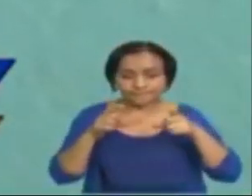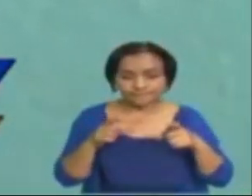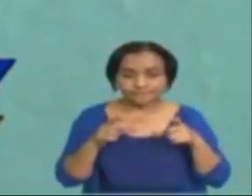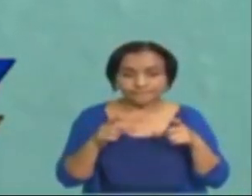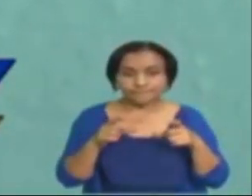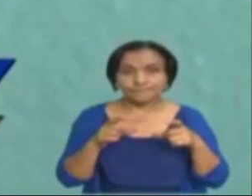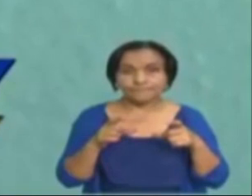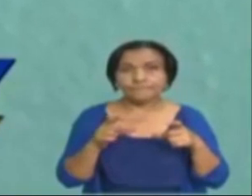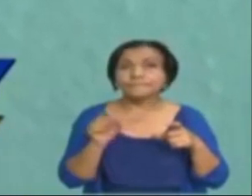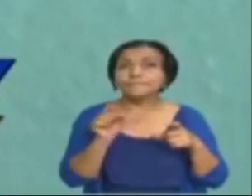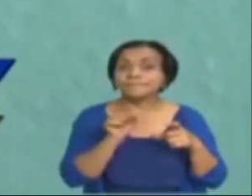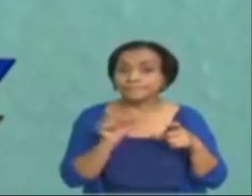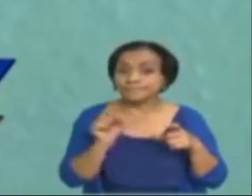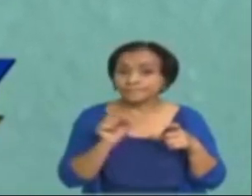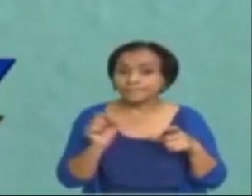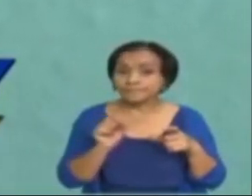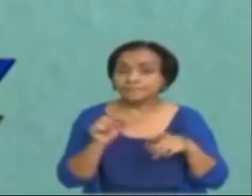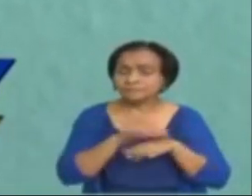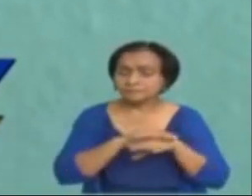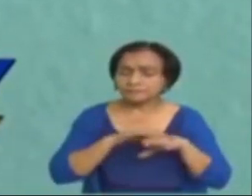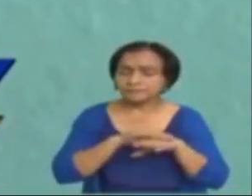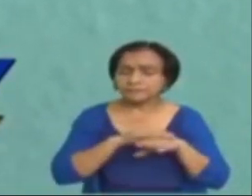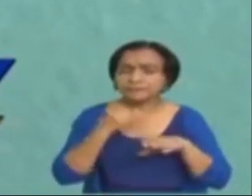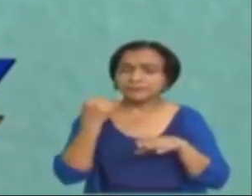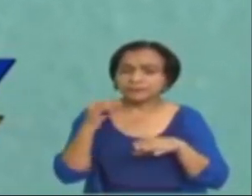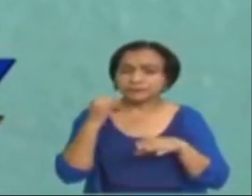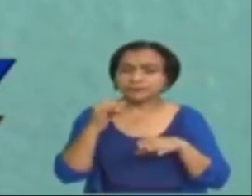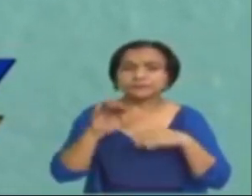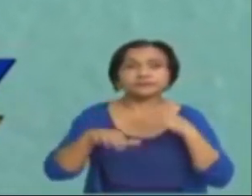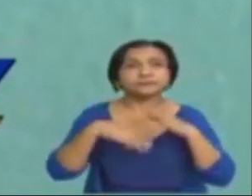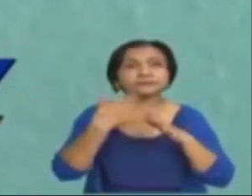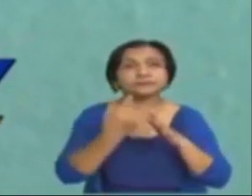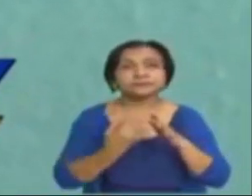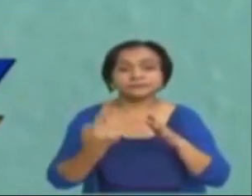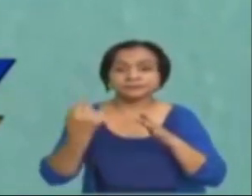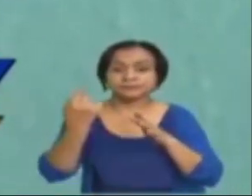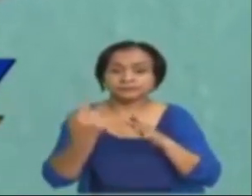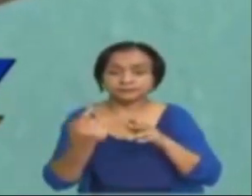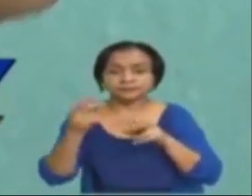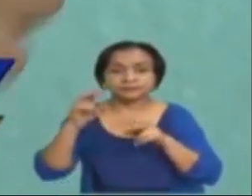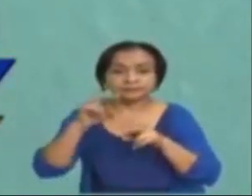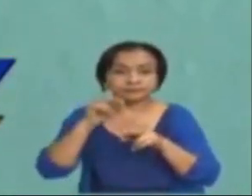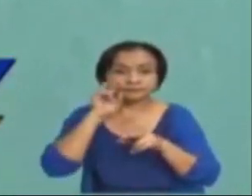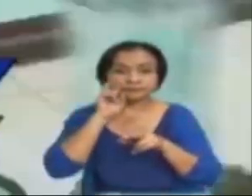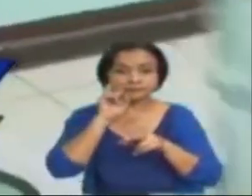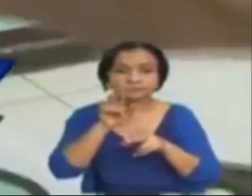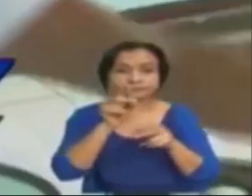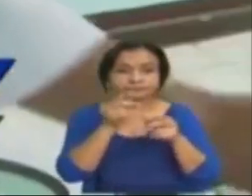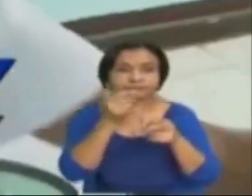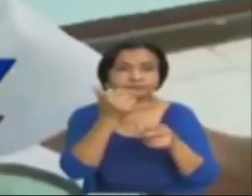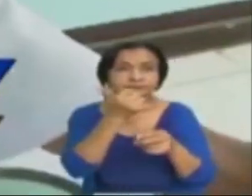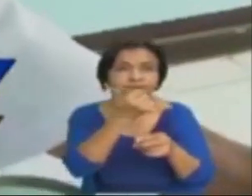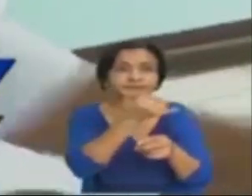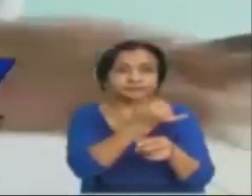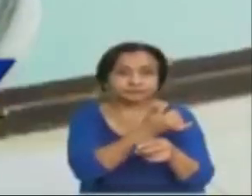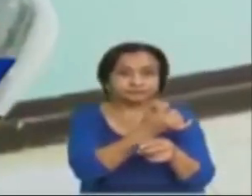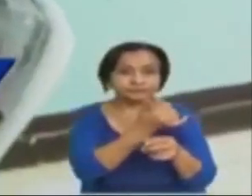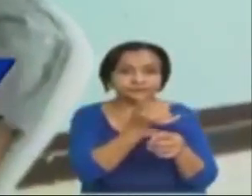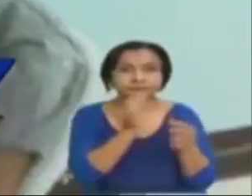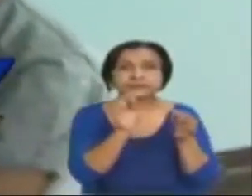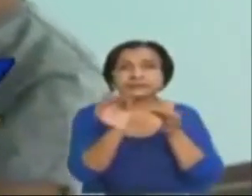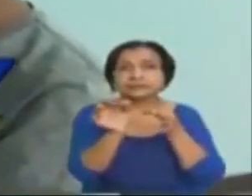Carice Setién, el doctor Barbosa, subdirectora general y subdirectora de la OPS, como